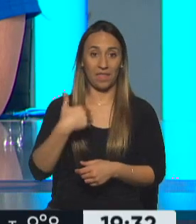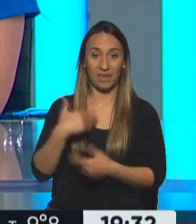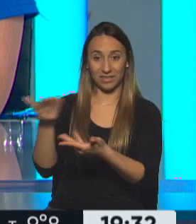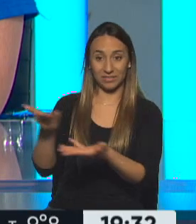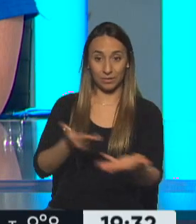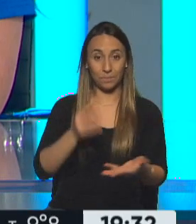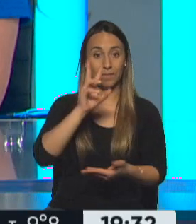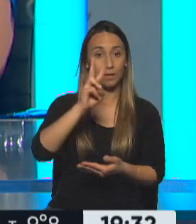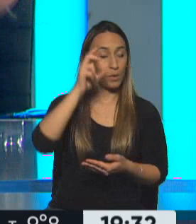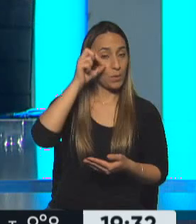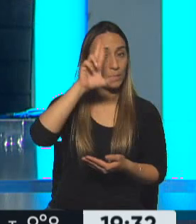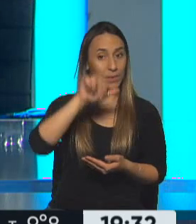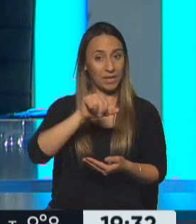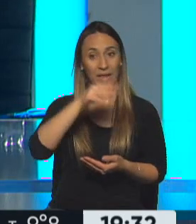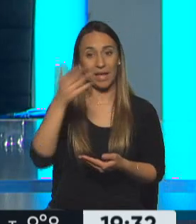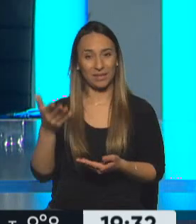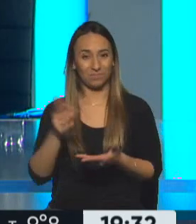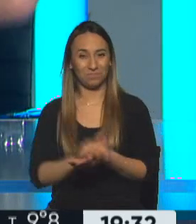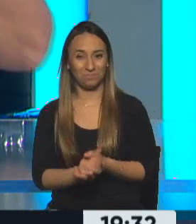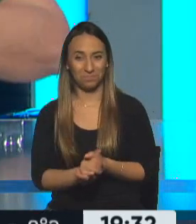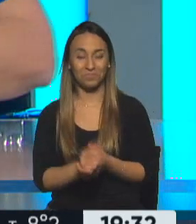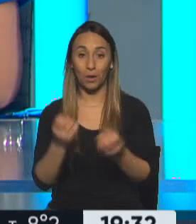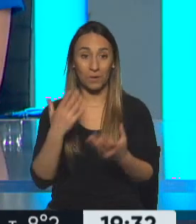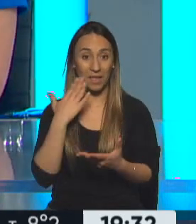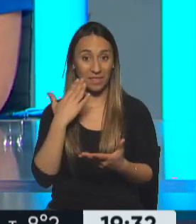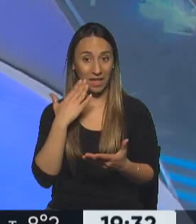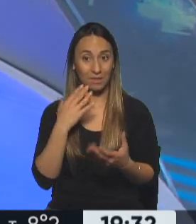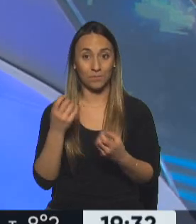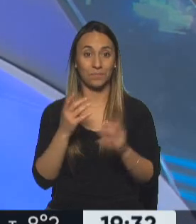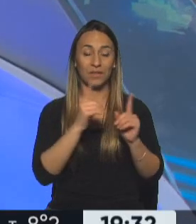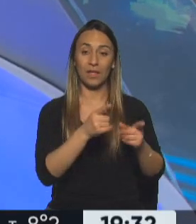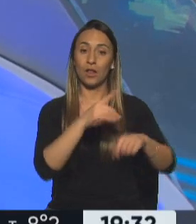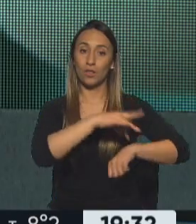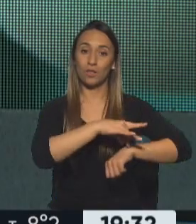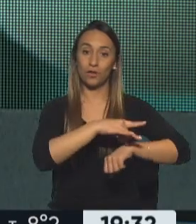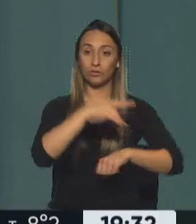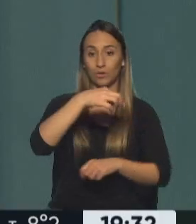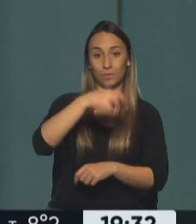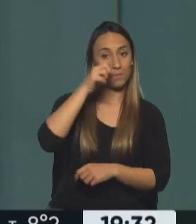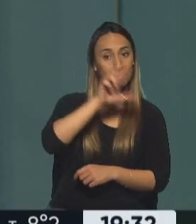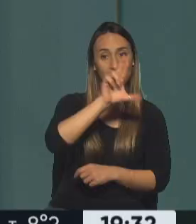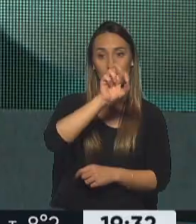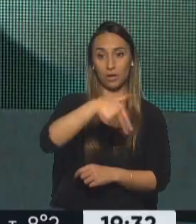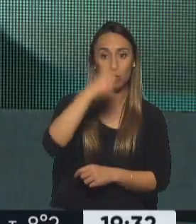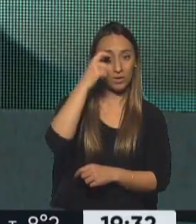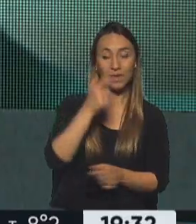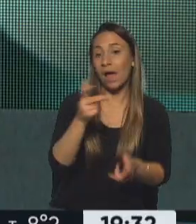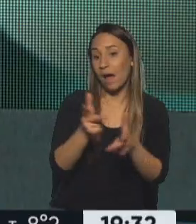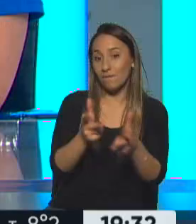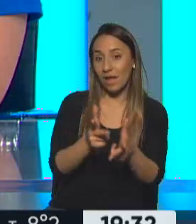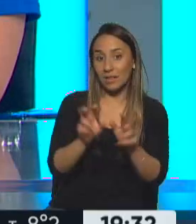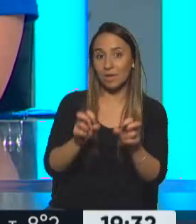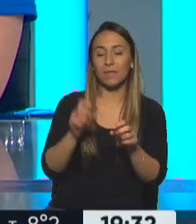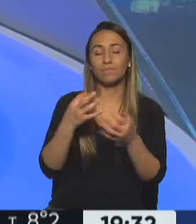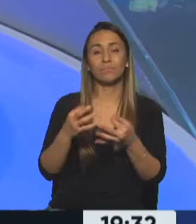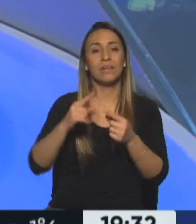Débora Barani. ¿Cómo les va? Buenas tardes. Hola, buenas tardes. Y está con nosotros, por supuesto, el doctor Sergio Perrone para hablar de esto tan importante y esta red de